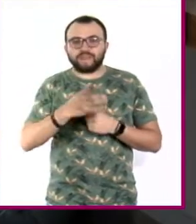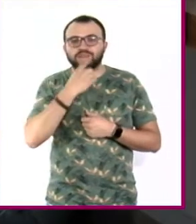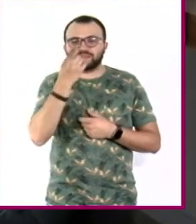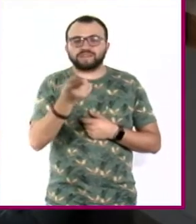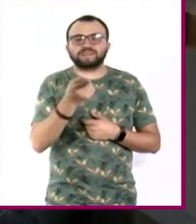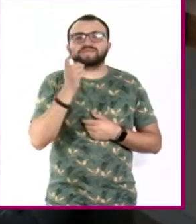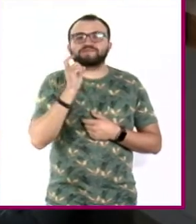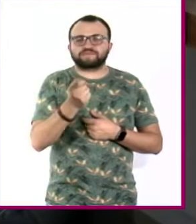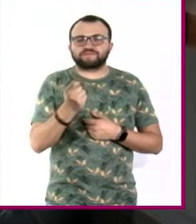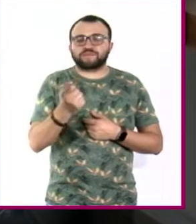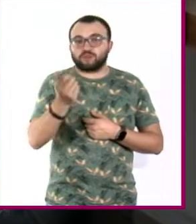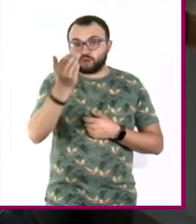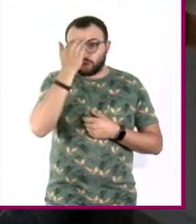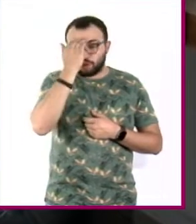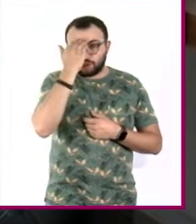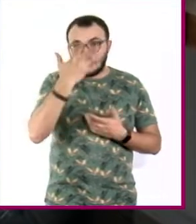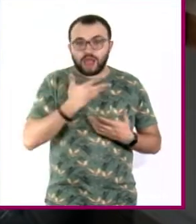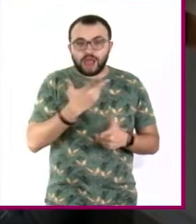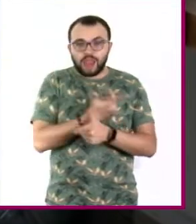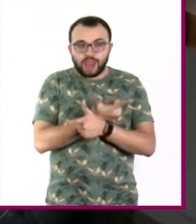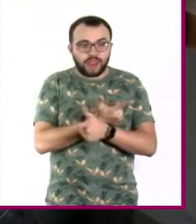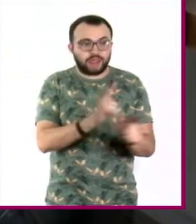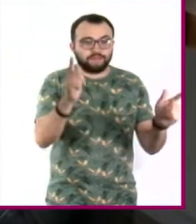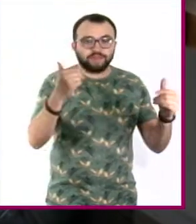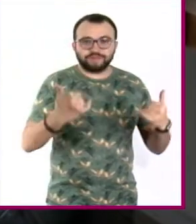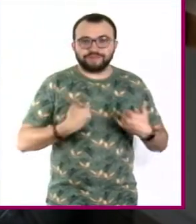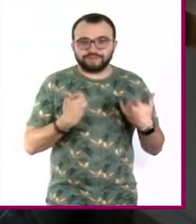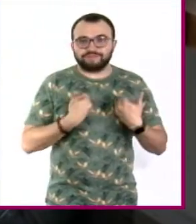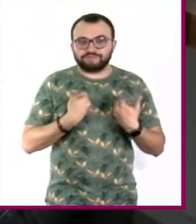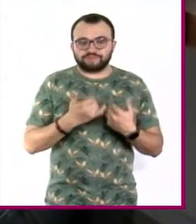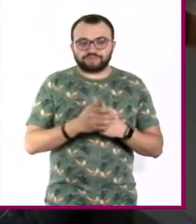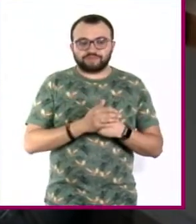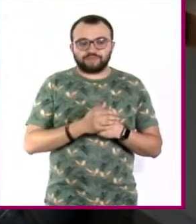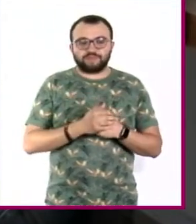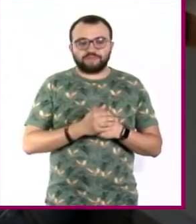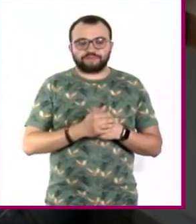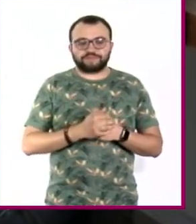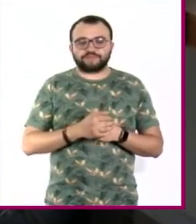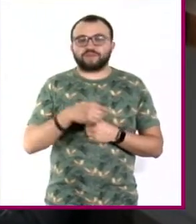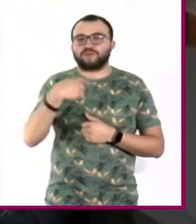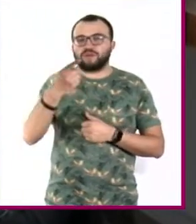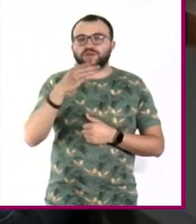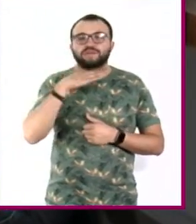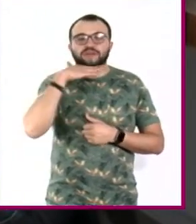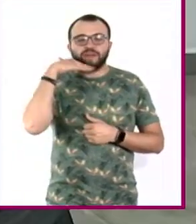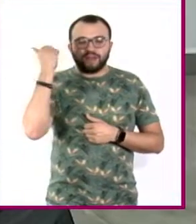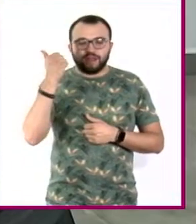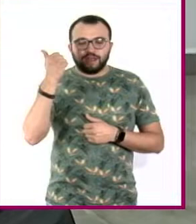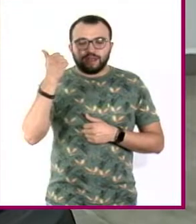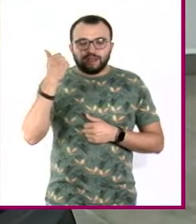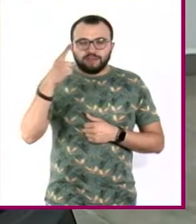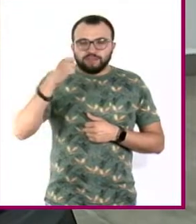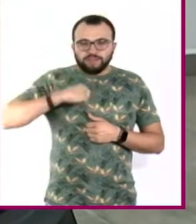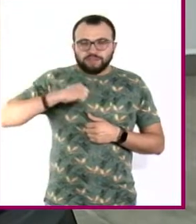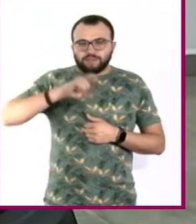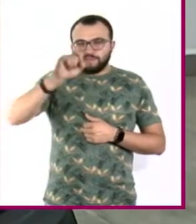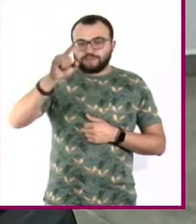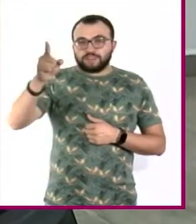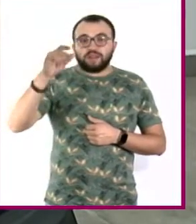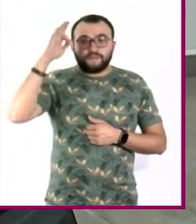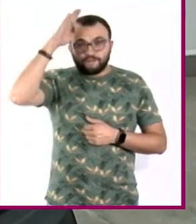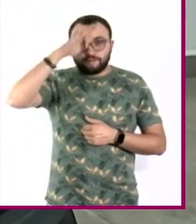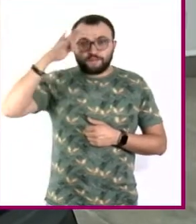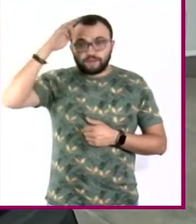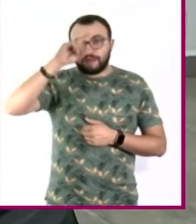a la juventud. Otro filósofo, del siglo XX, el alemán Herbert Marcuse, llamado el filósofo